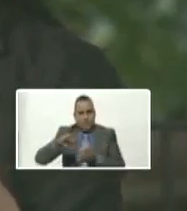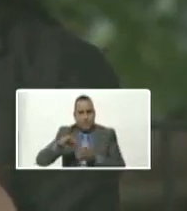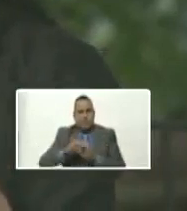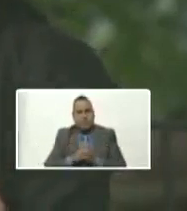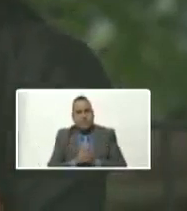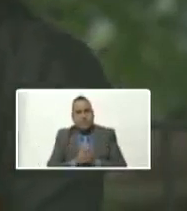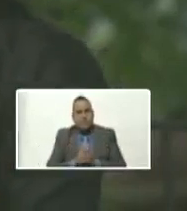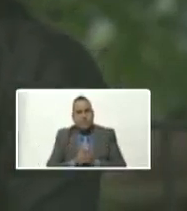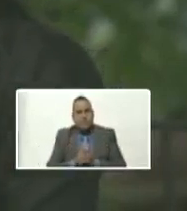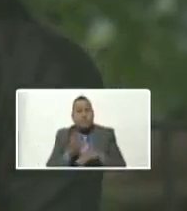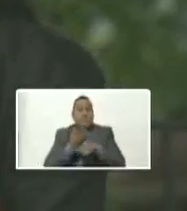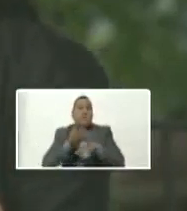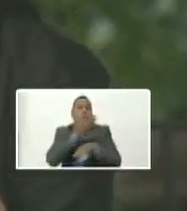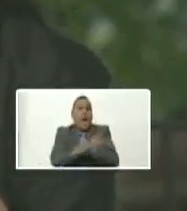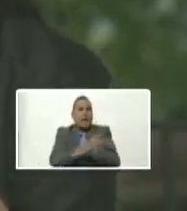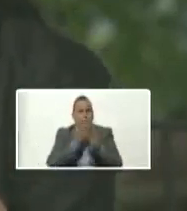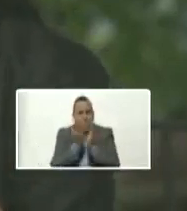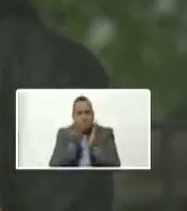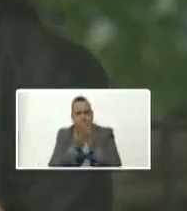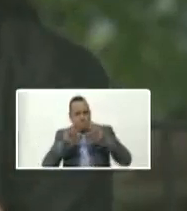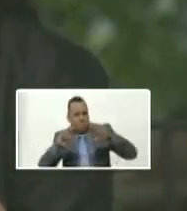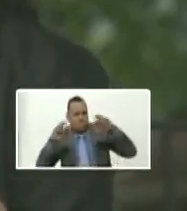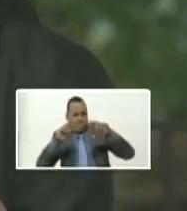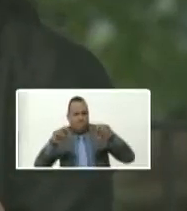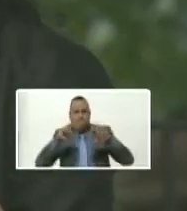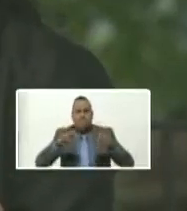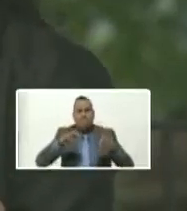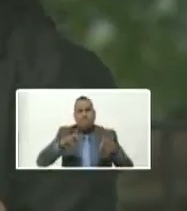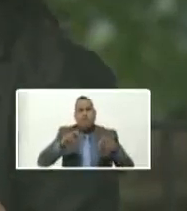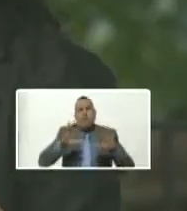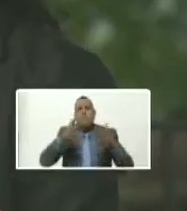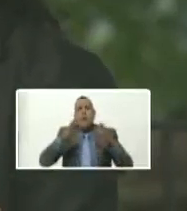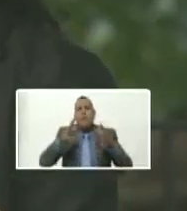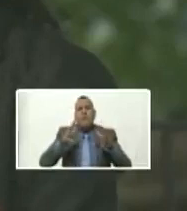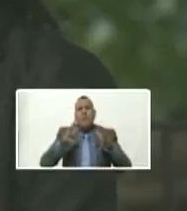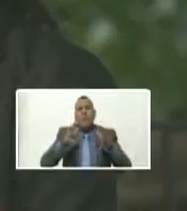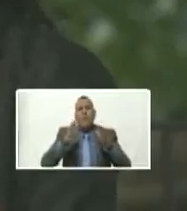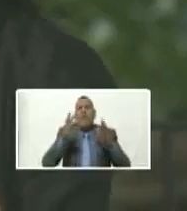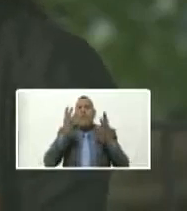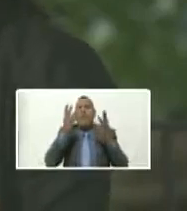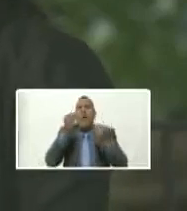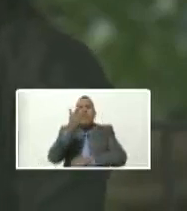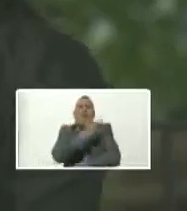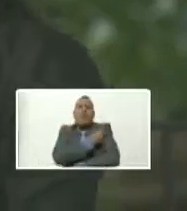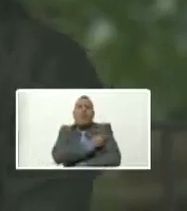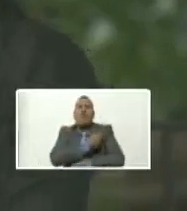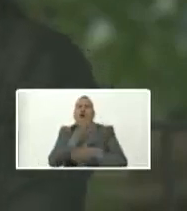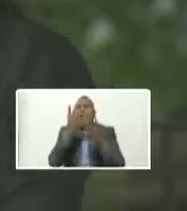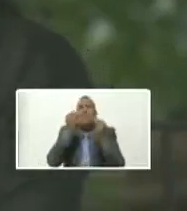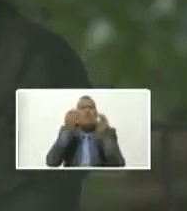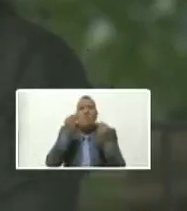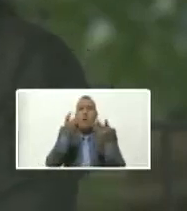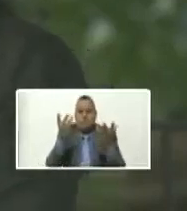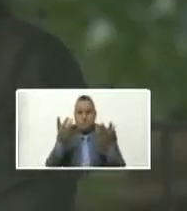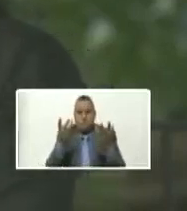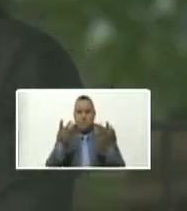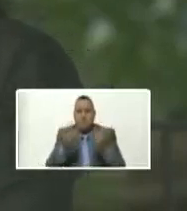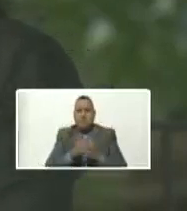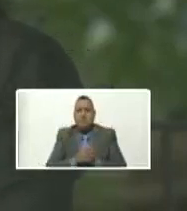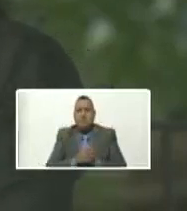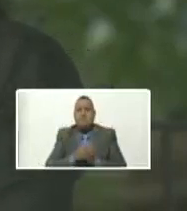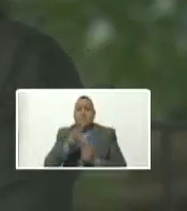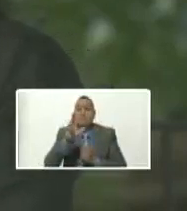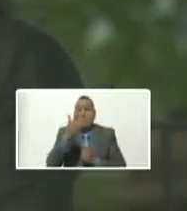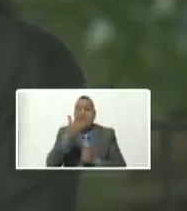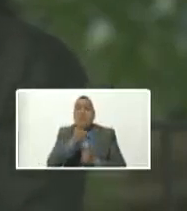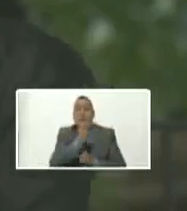preliminares se tiene estimado la cantidad de dosis que se producirán en Venezuela. Y si me lo permite, una